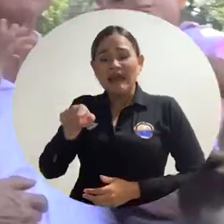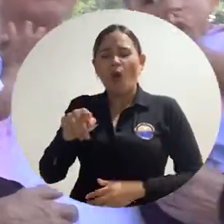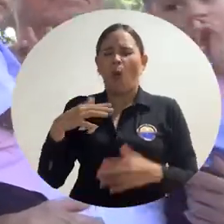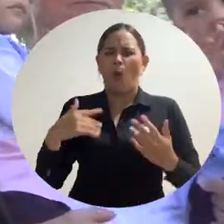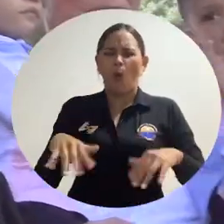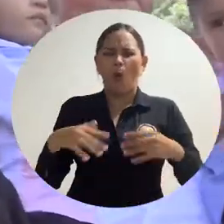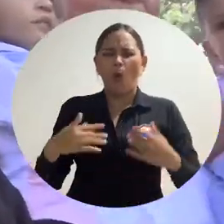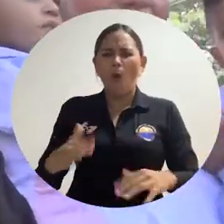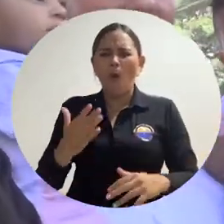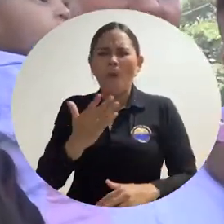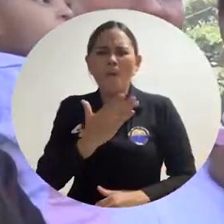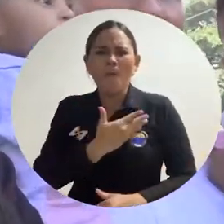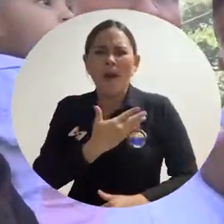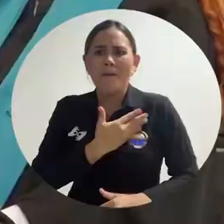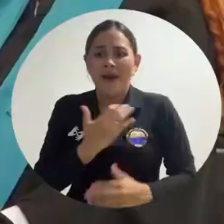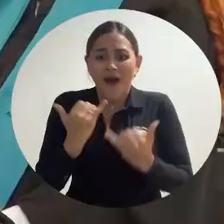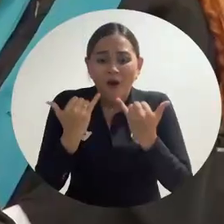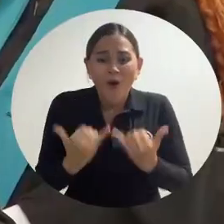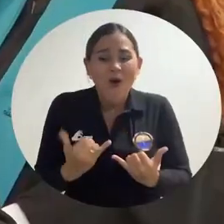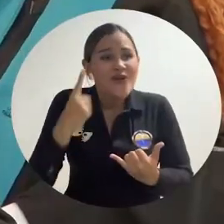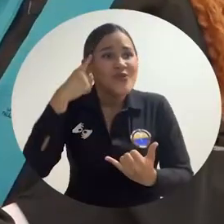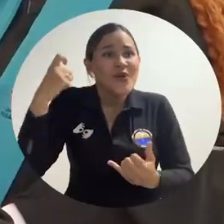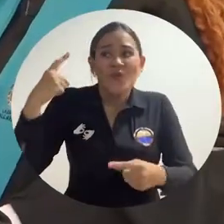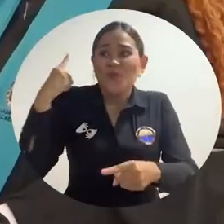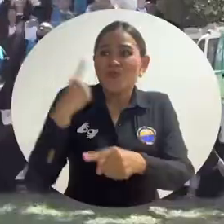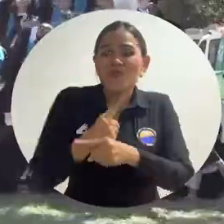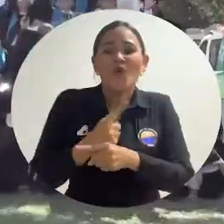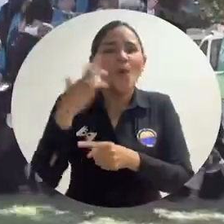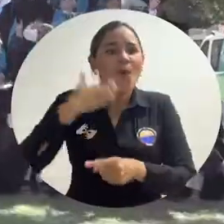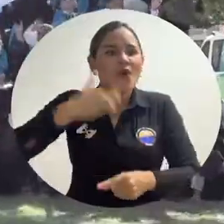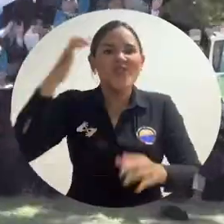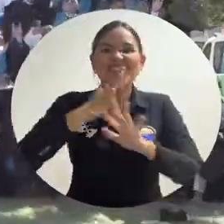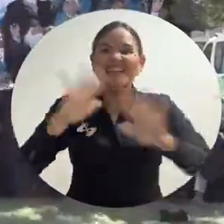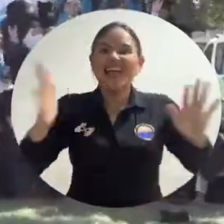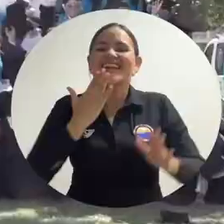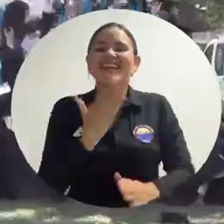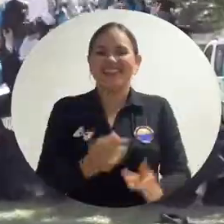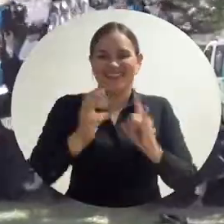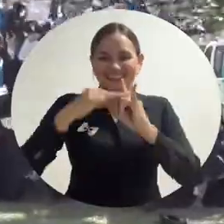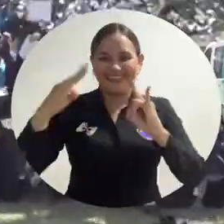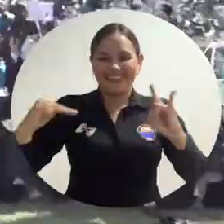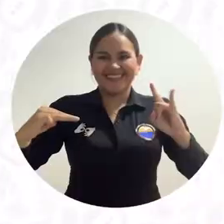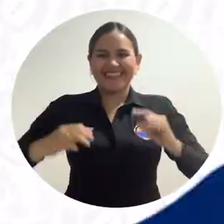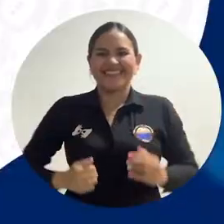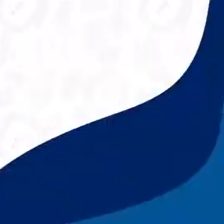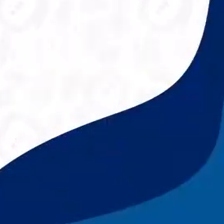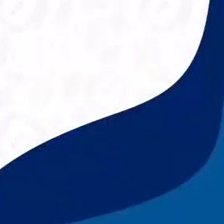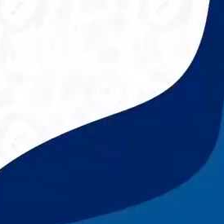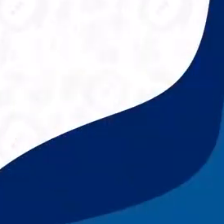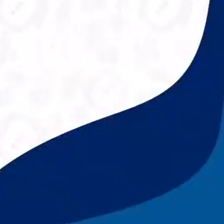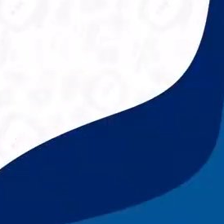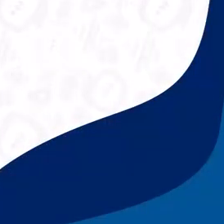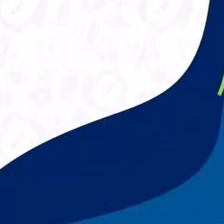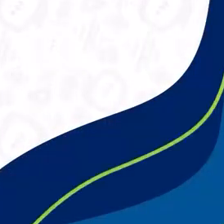Una madre gemelar hoy cumple sus sueños de ser profesional, gracias a Unimagdalena.